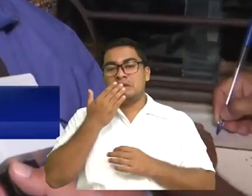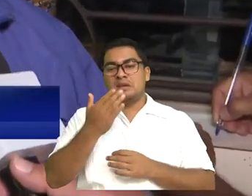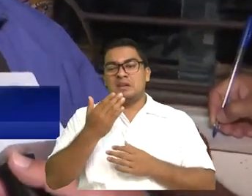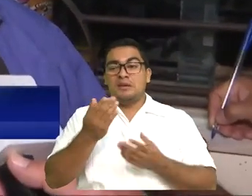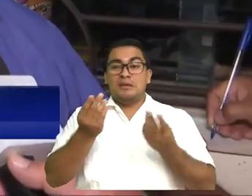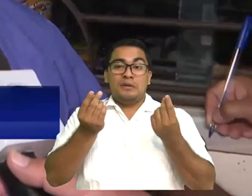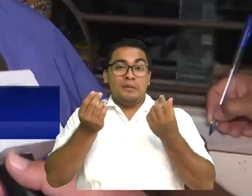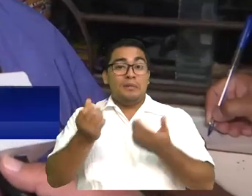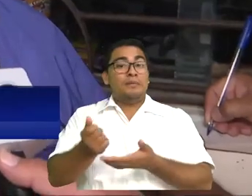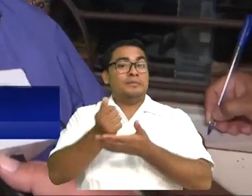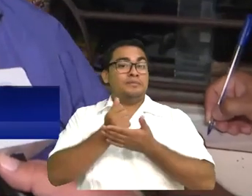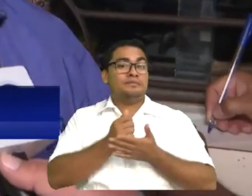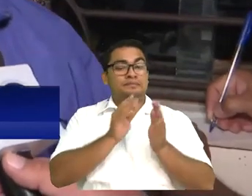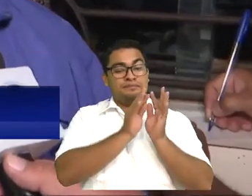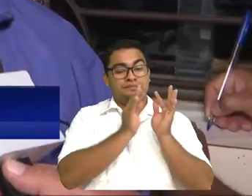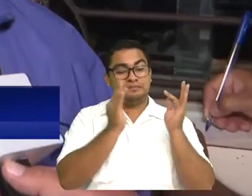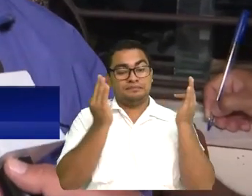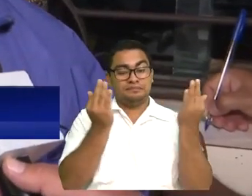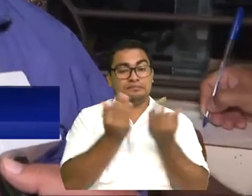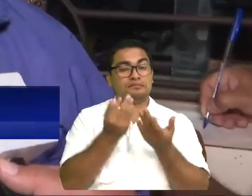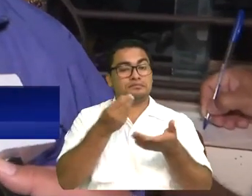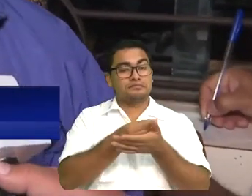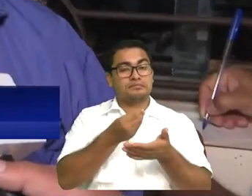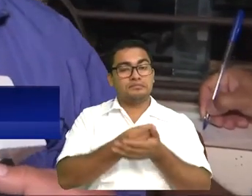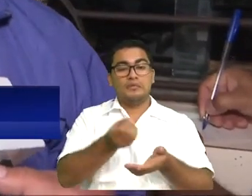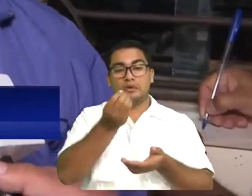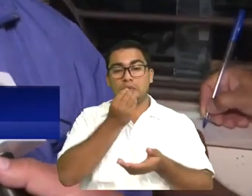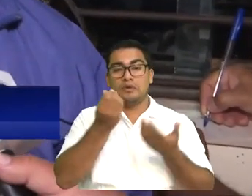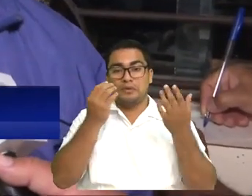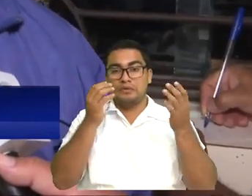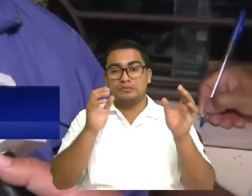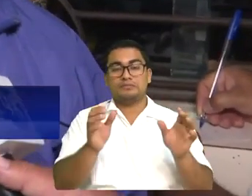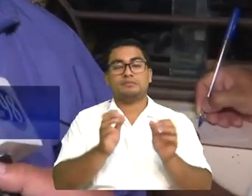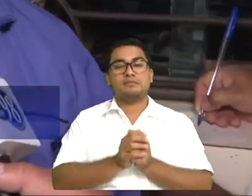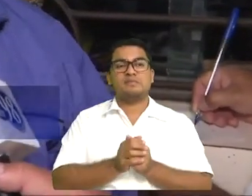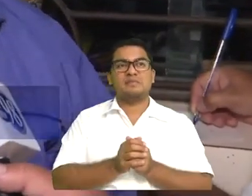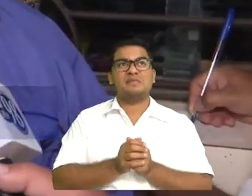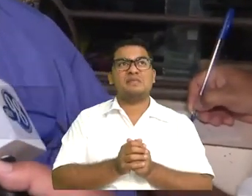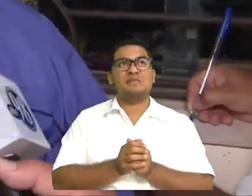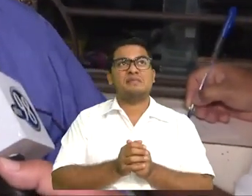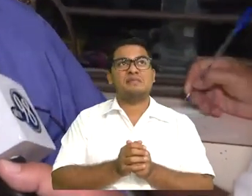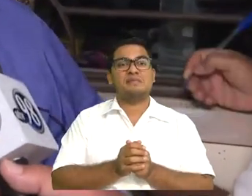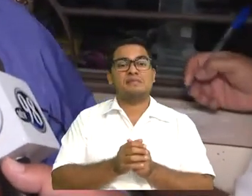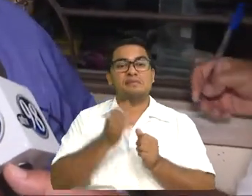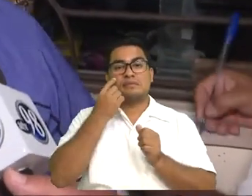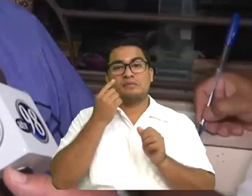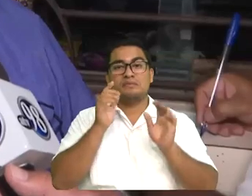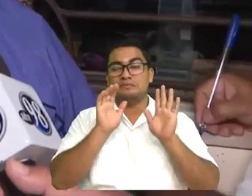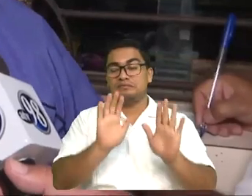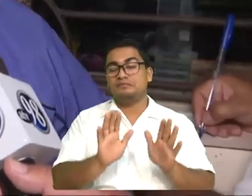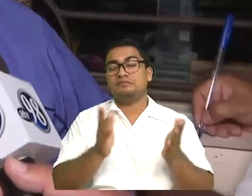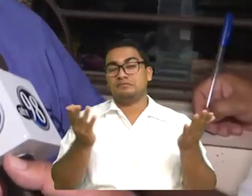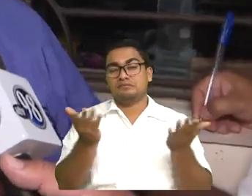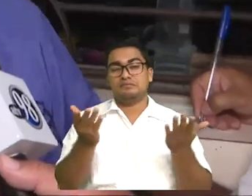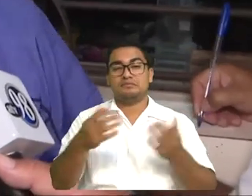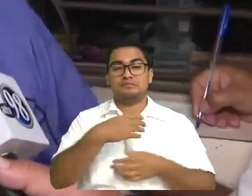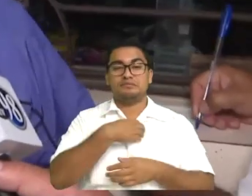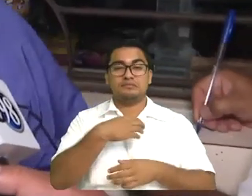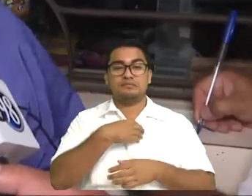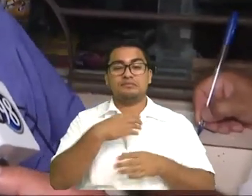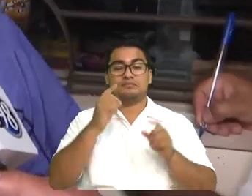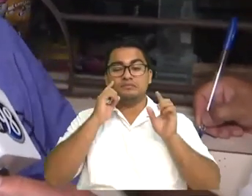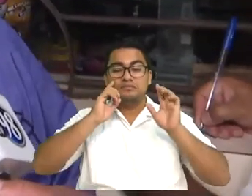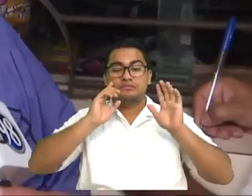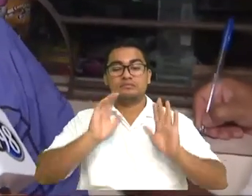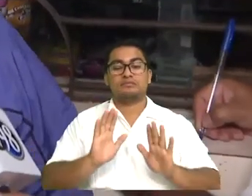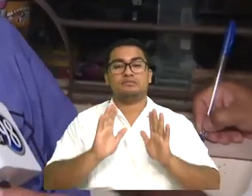muy grande para la familia y bueno, ¿verdad? Necesitamos estar precavidos, comprar cosas para prevenir,